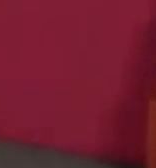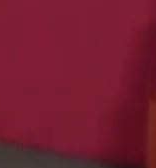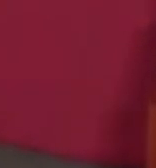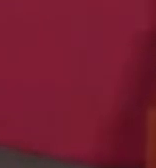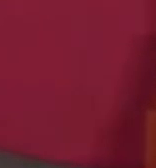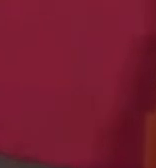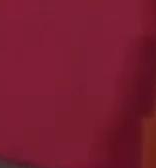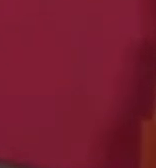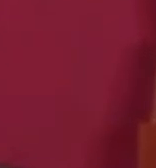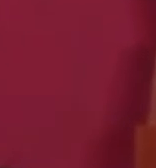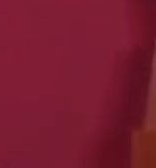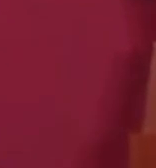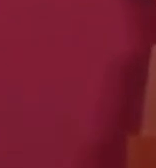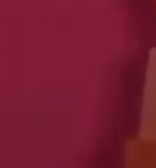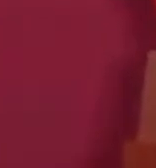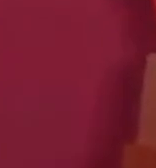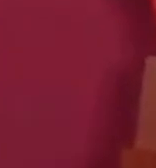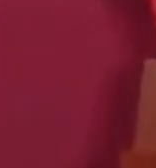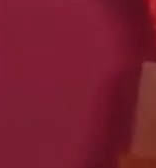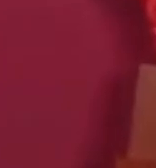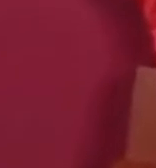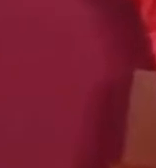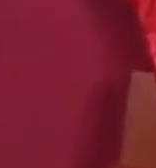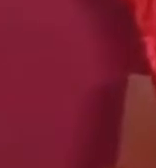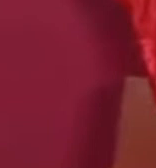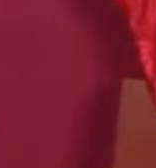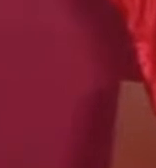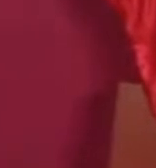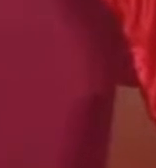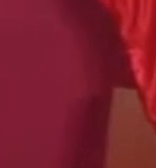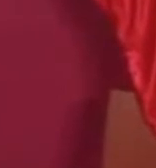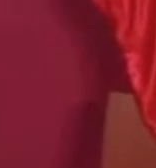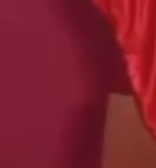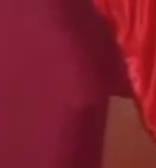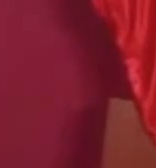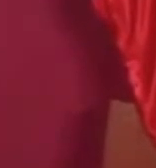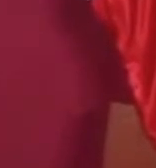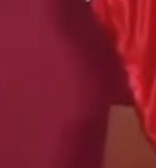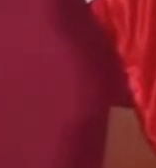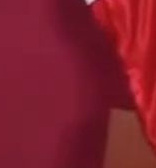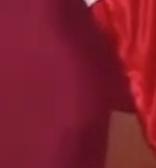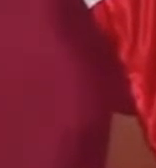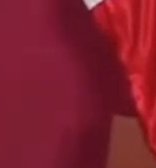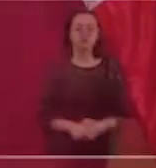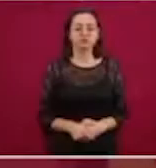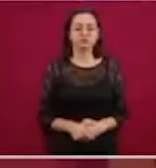la ventaja de México por el tratado económico